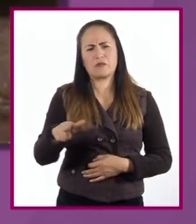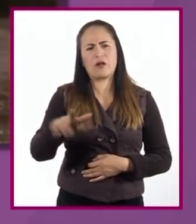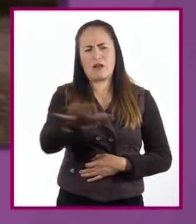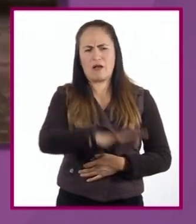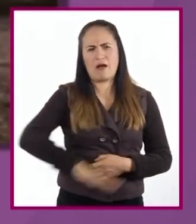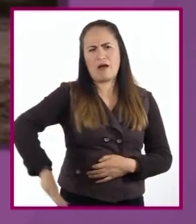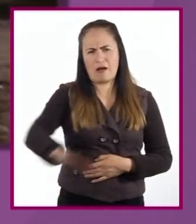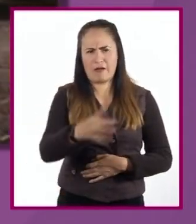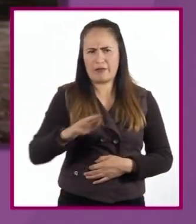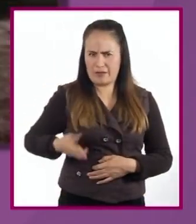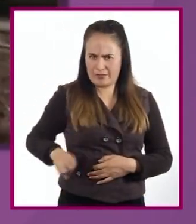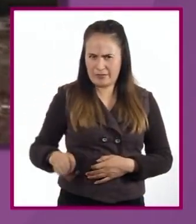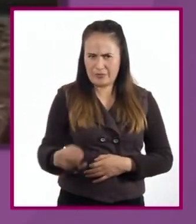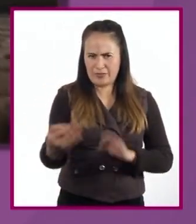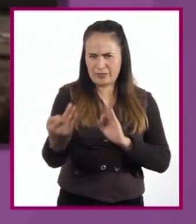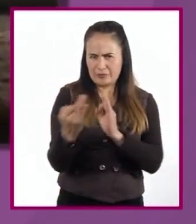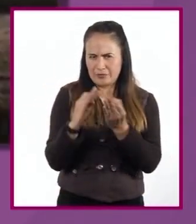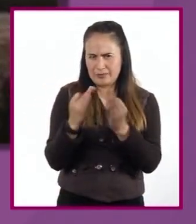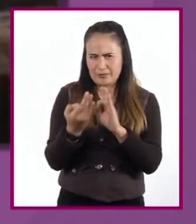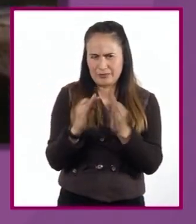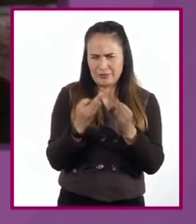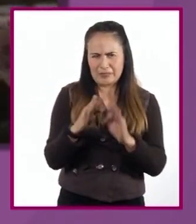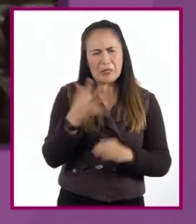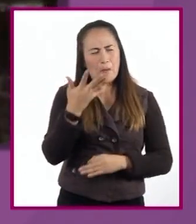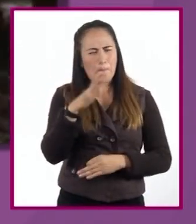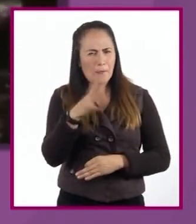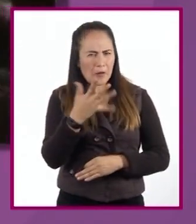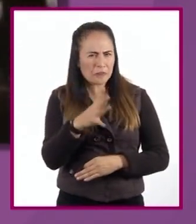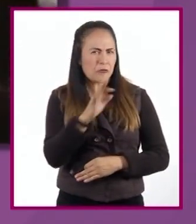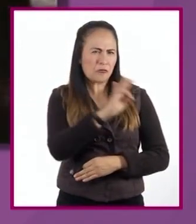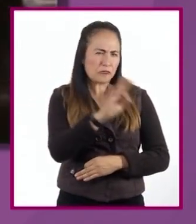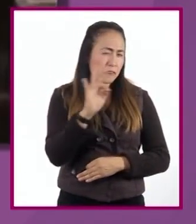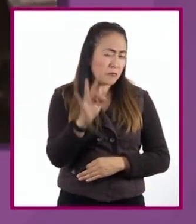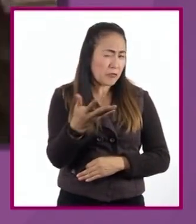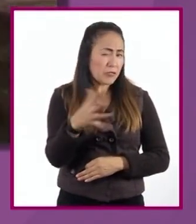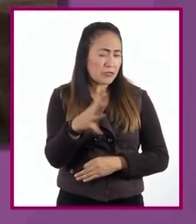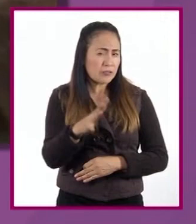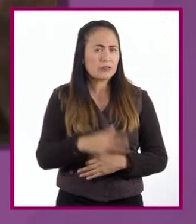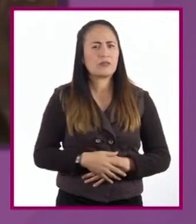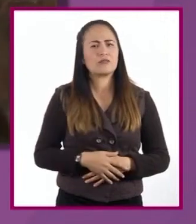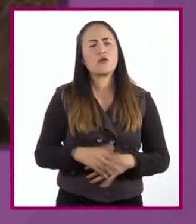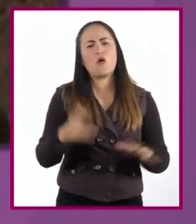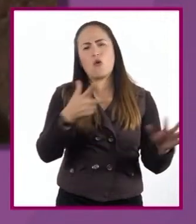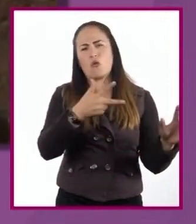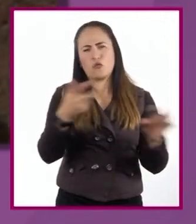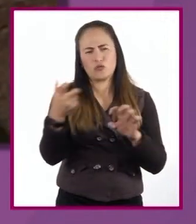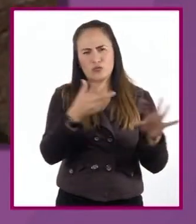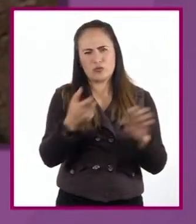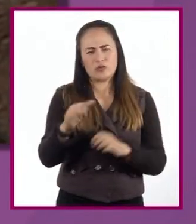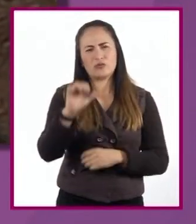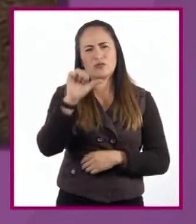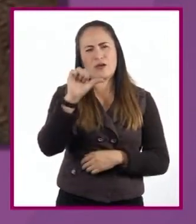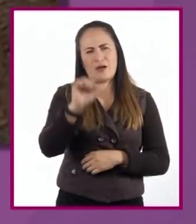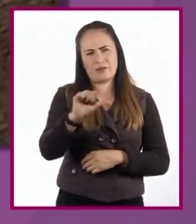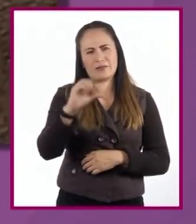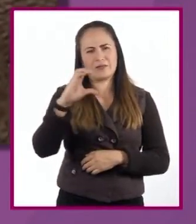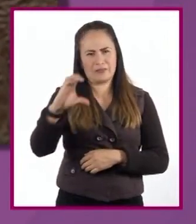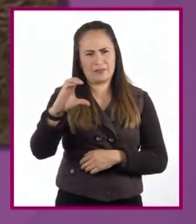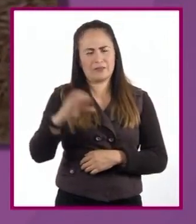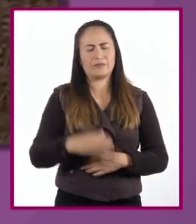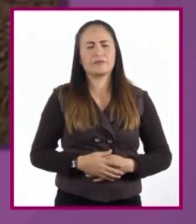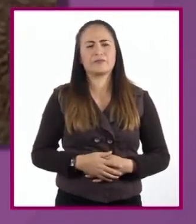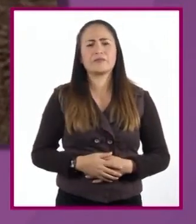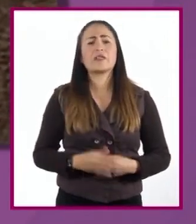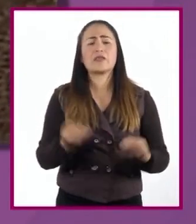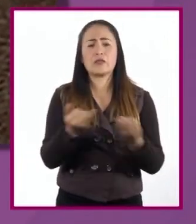Estamos hablando de un lugar que más o menos data en fechas muy conservadoras de al menos el 800 a.C. y que va a ser una de las